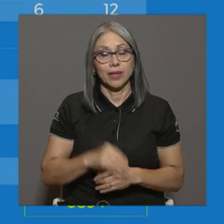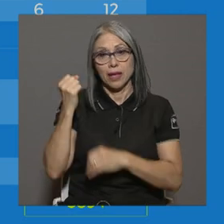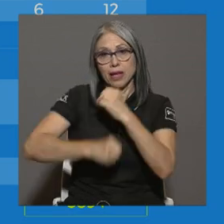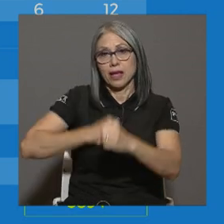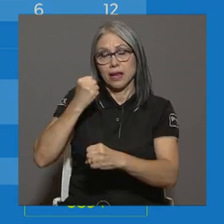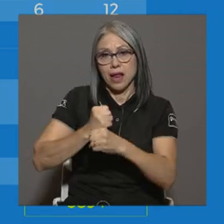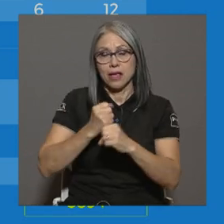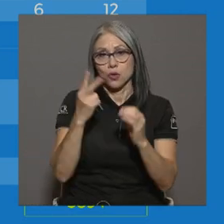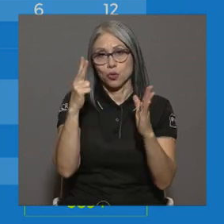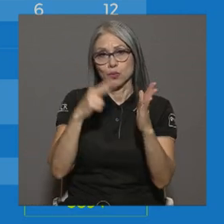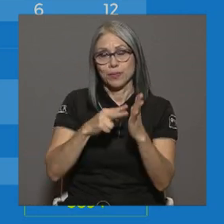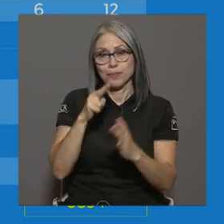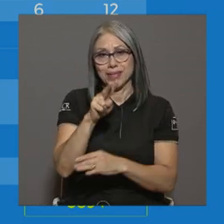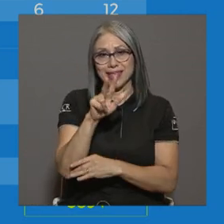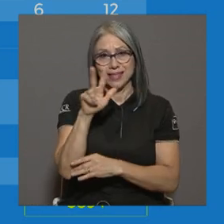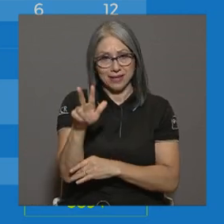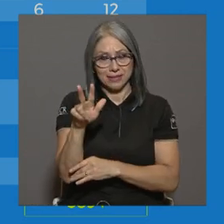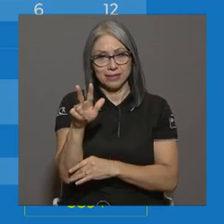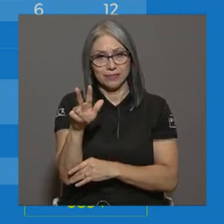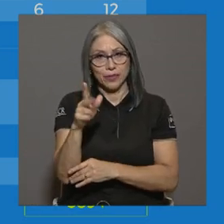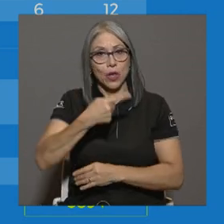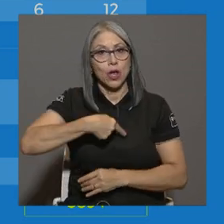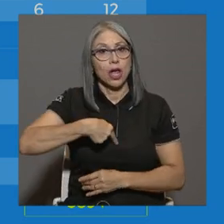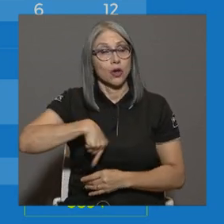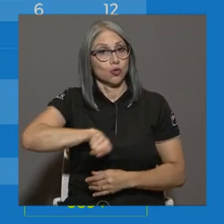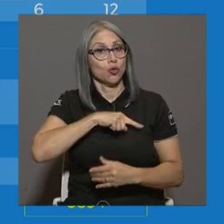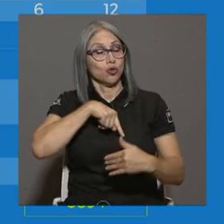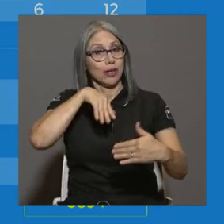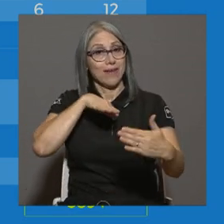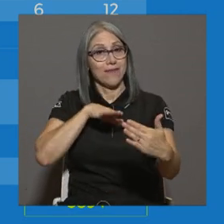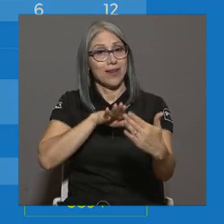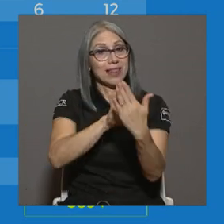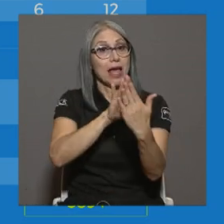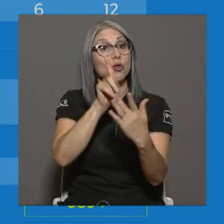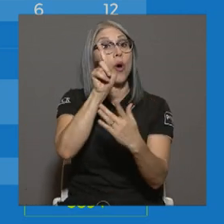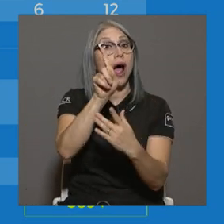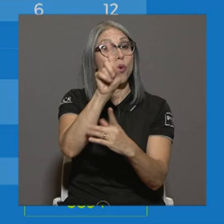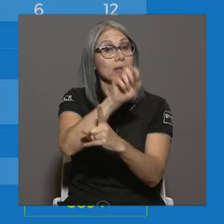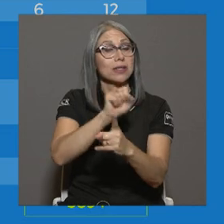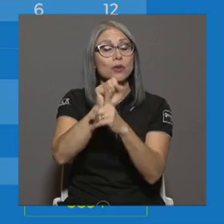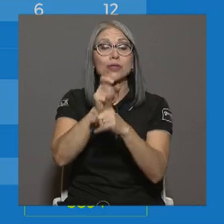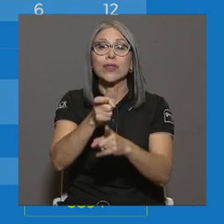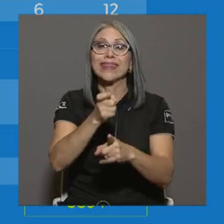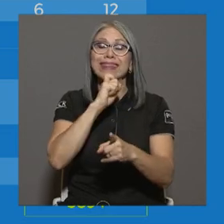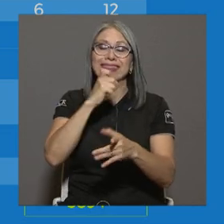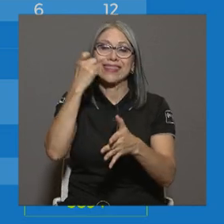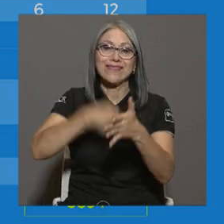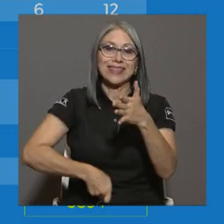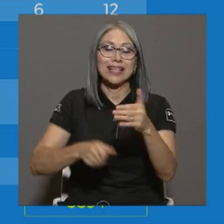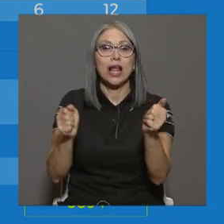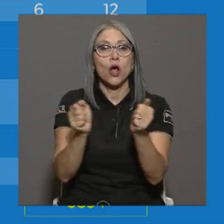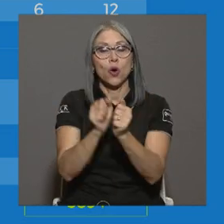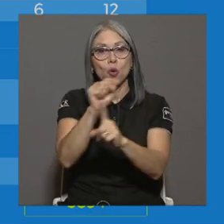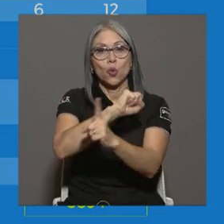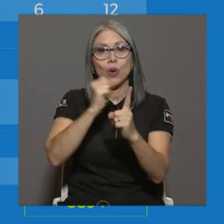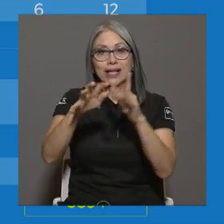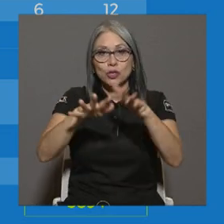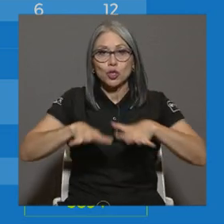año 2023 nos enfrentó a un complejo panorama con una sociedad